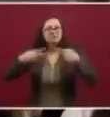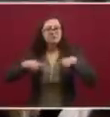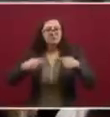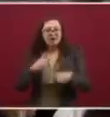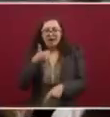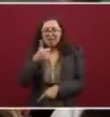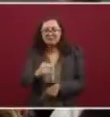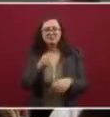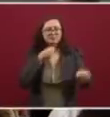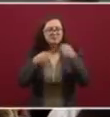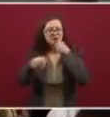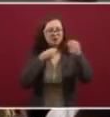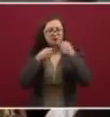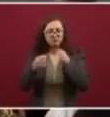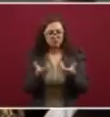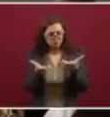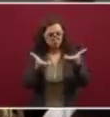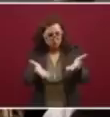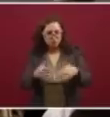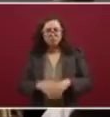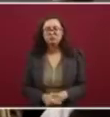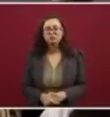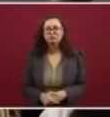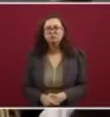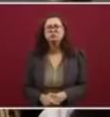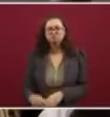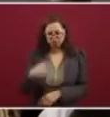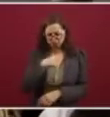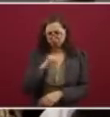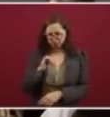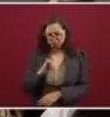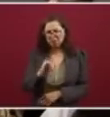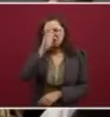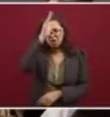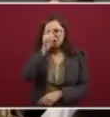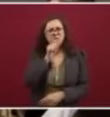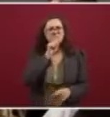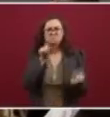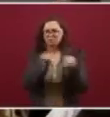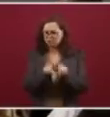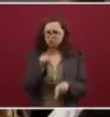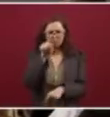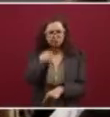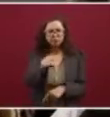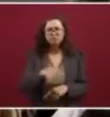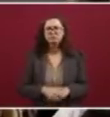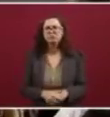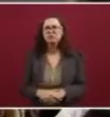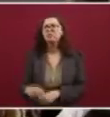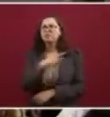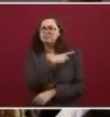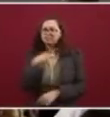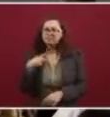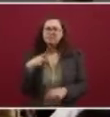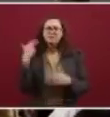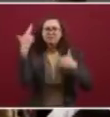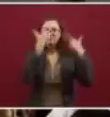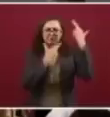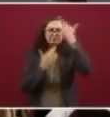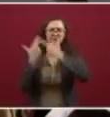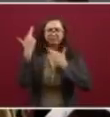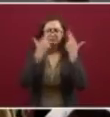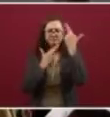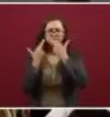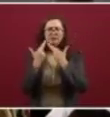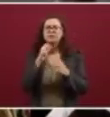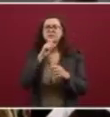Entonces, yo desde luego que estoy de acuerdo con lo que tú estás planteando, que se revise y que